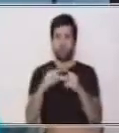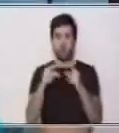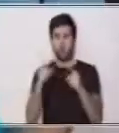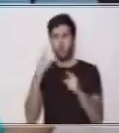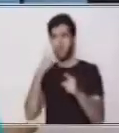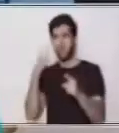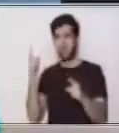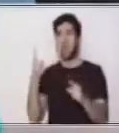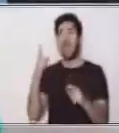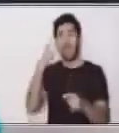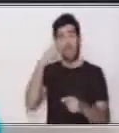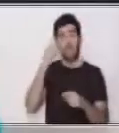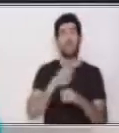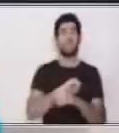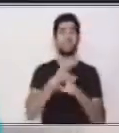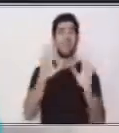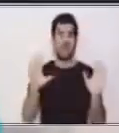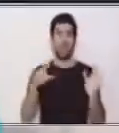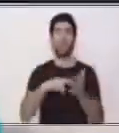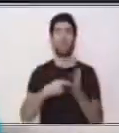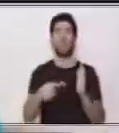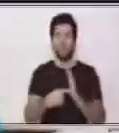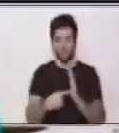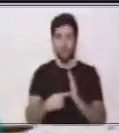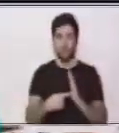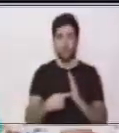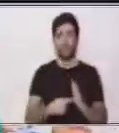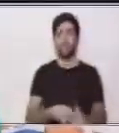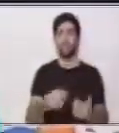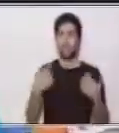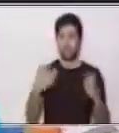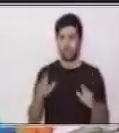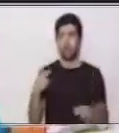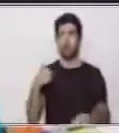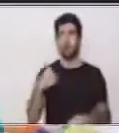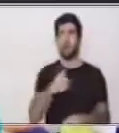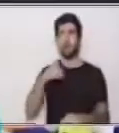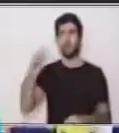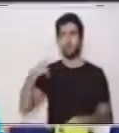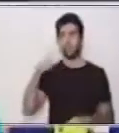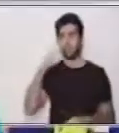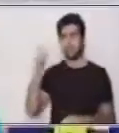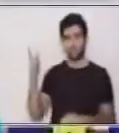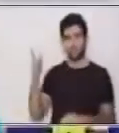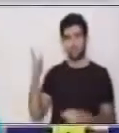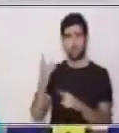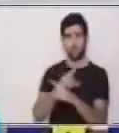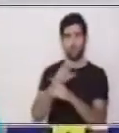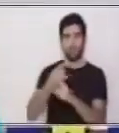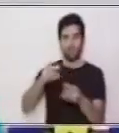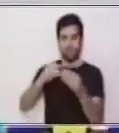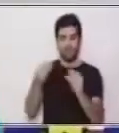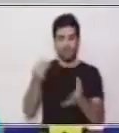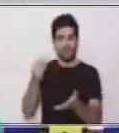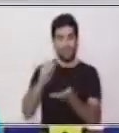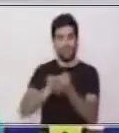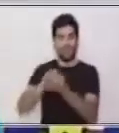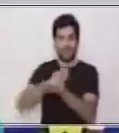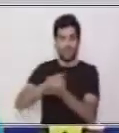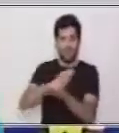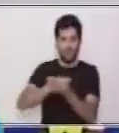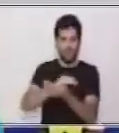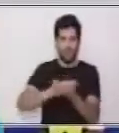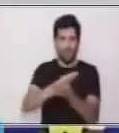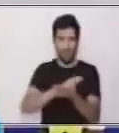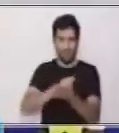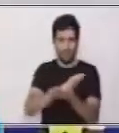tengas más clara la idea sobre ellos. Así que vamos a utilizar en este caso un poco de plastilina o